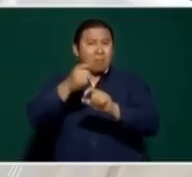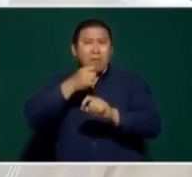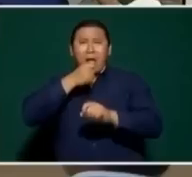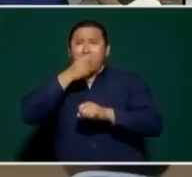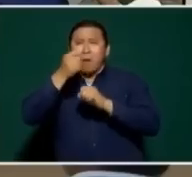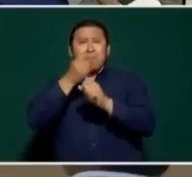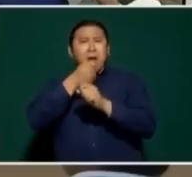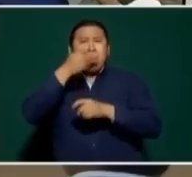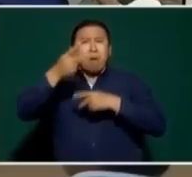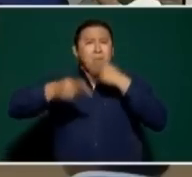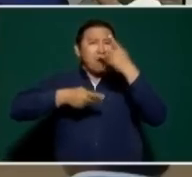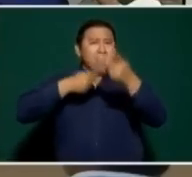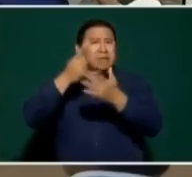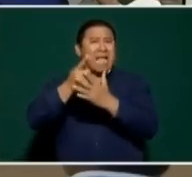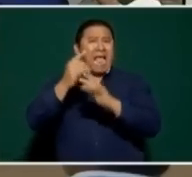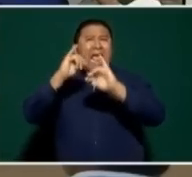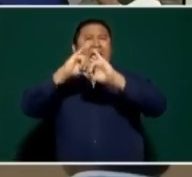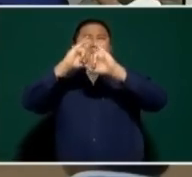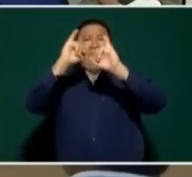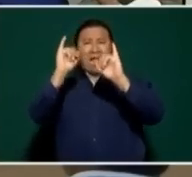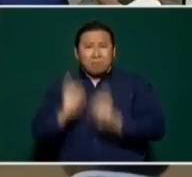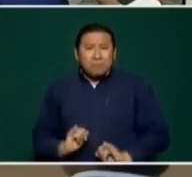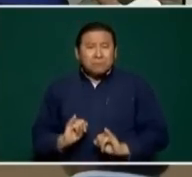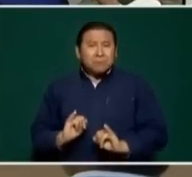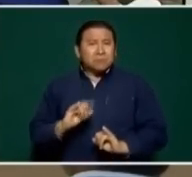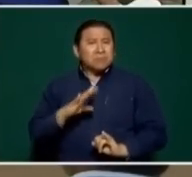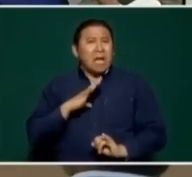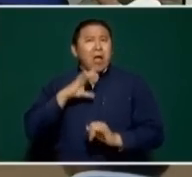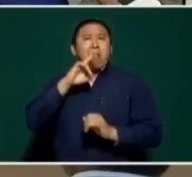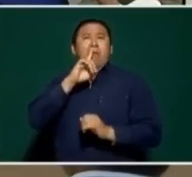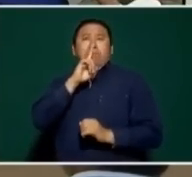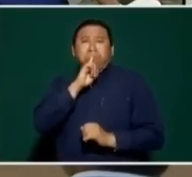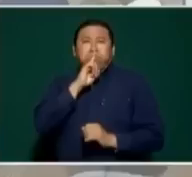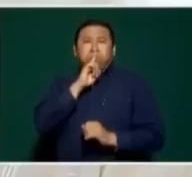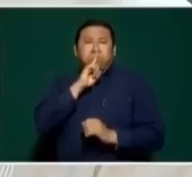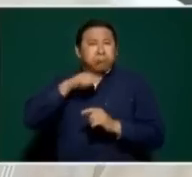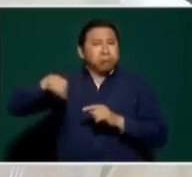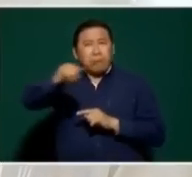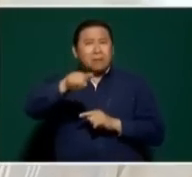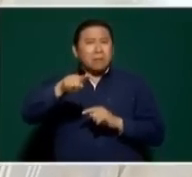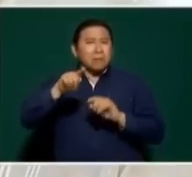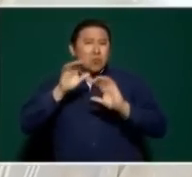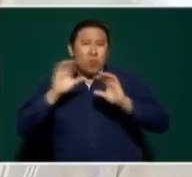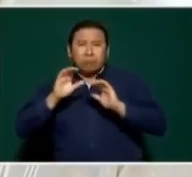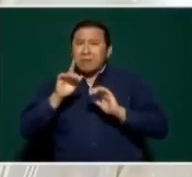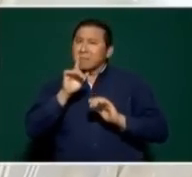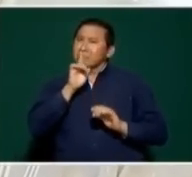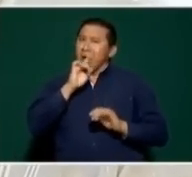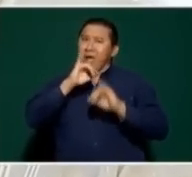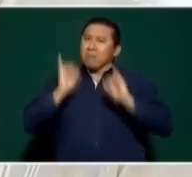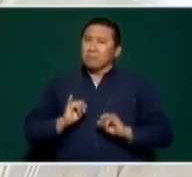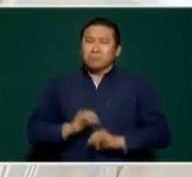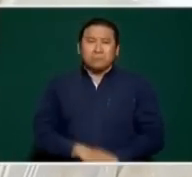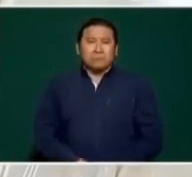libertades plenas. Nunca, jamás vamos a censurar a ningún medio